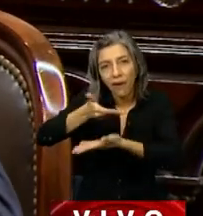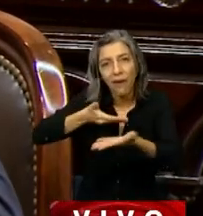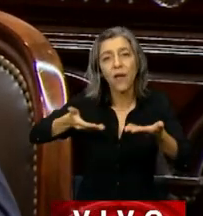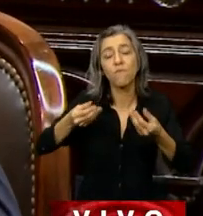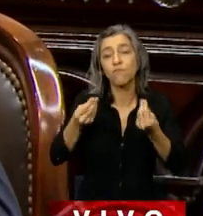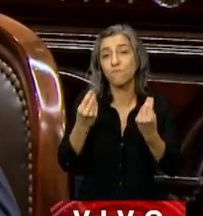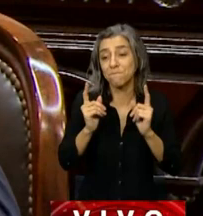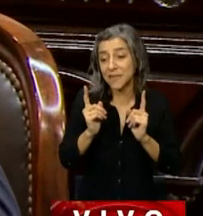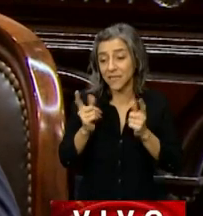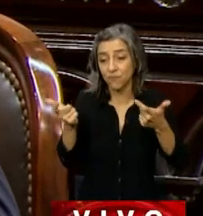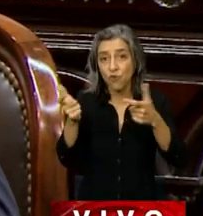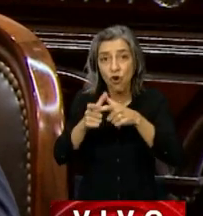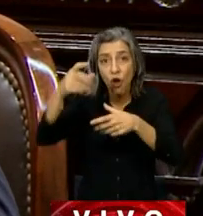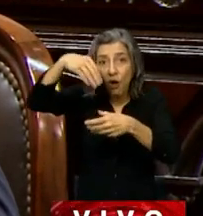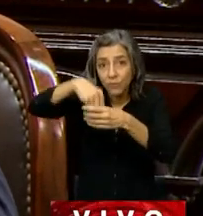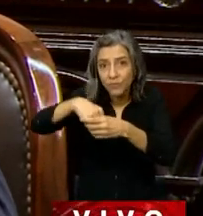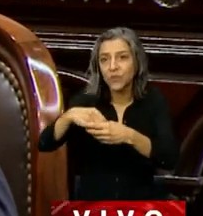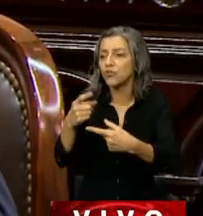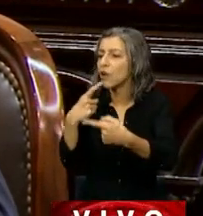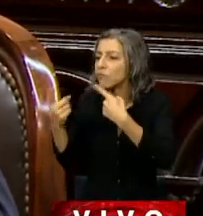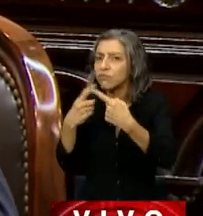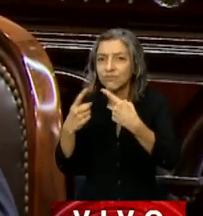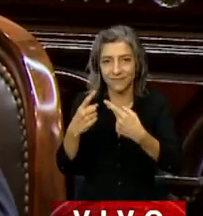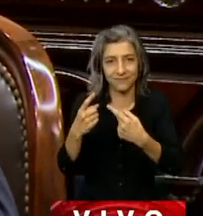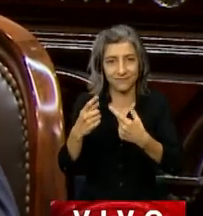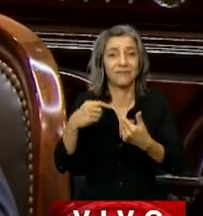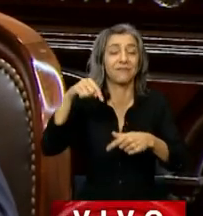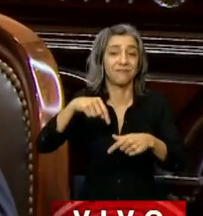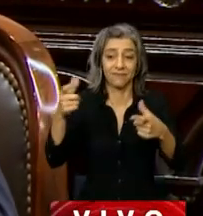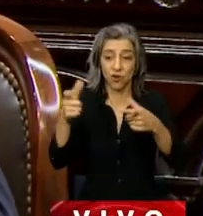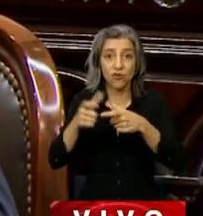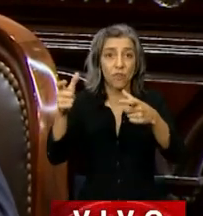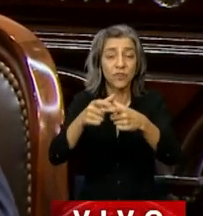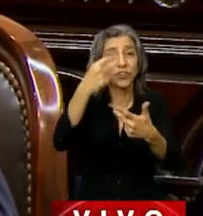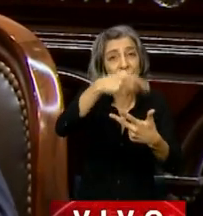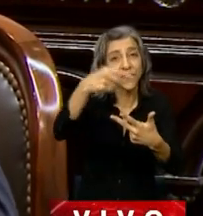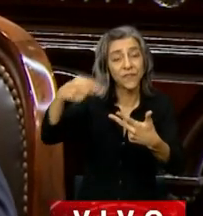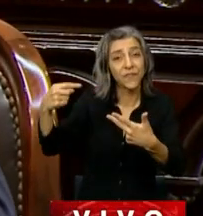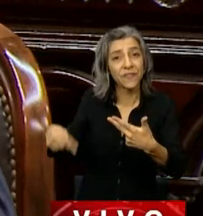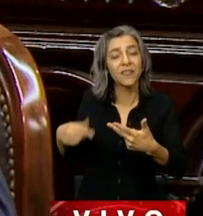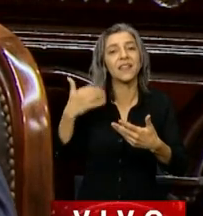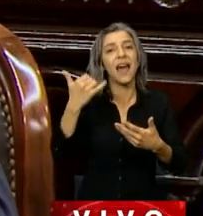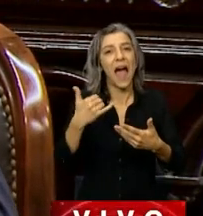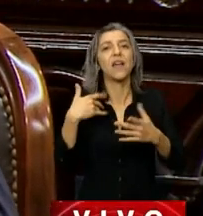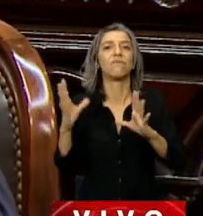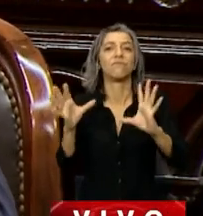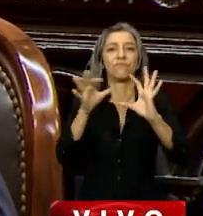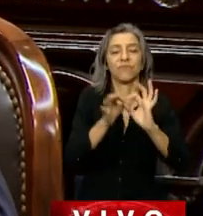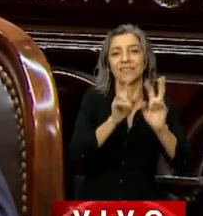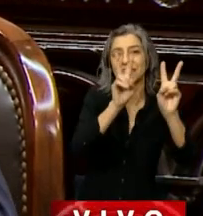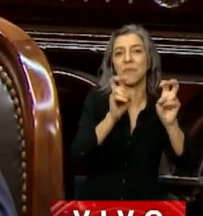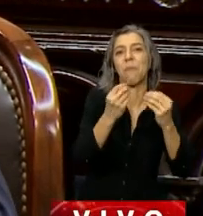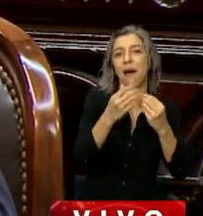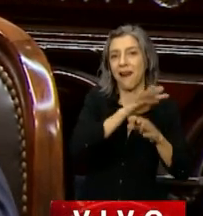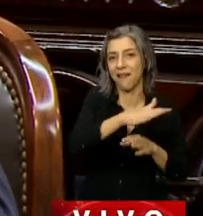las comisiones competentes para la delimitación y para la aprobación de un área marina protegida, tenemos el